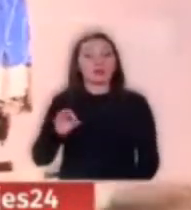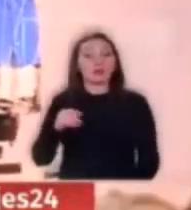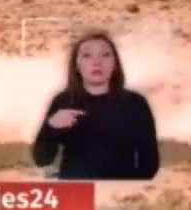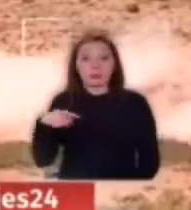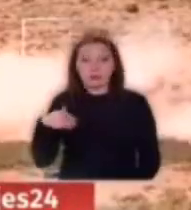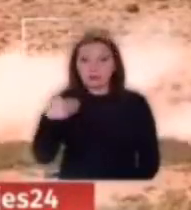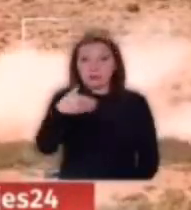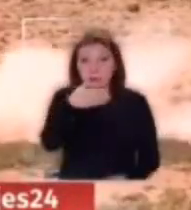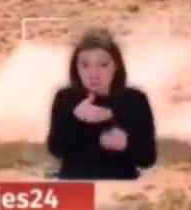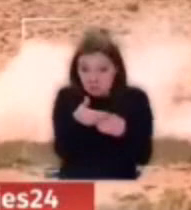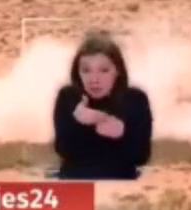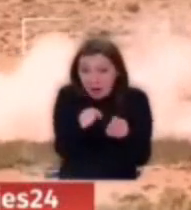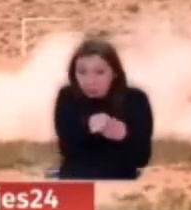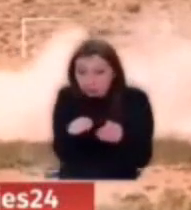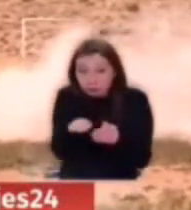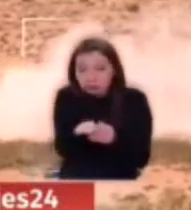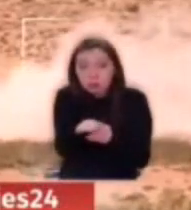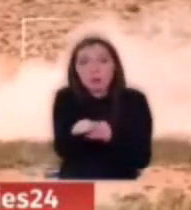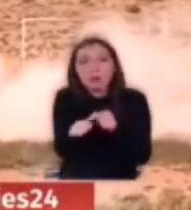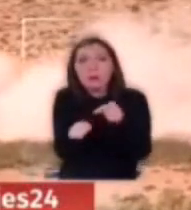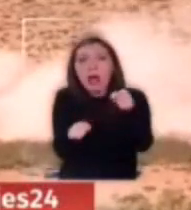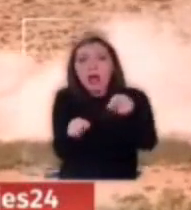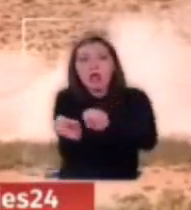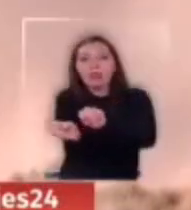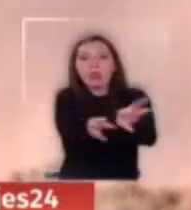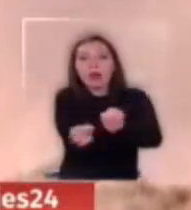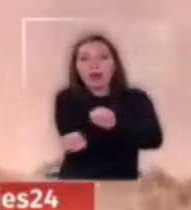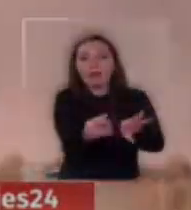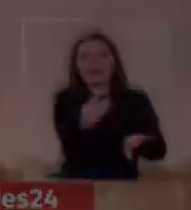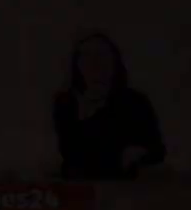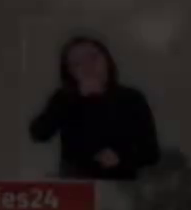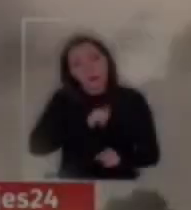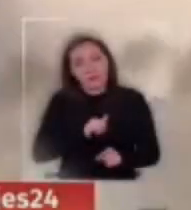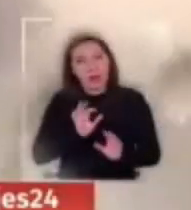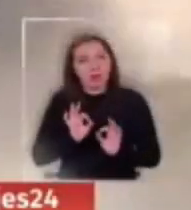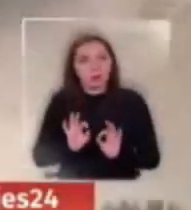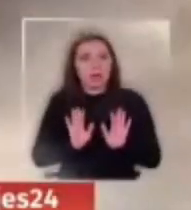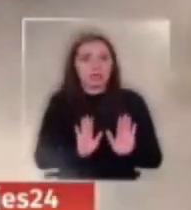kilómetros más adelante harán el traspaso de carga a un transporte boliviano.